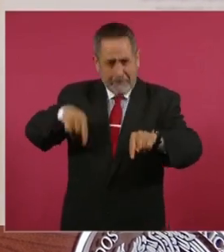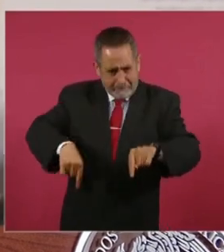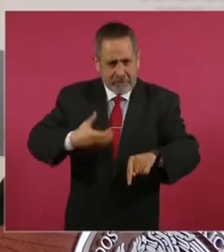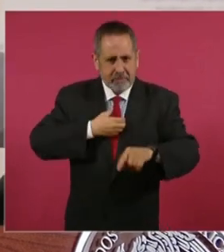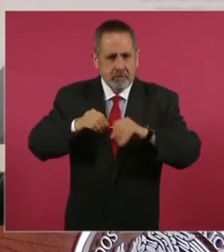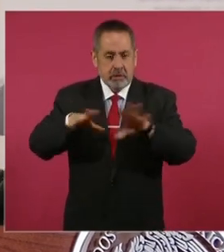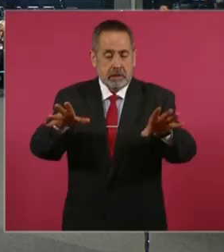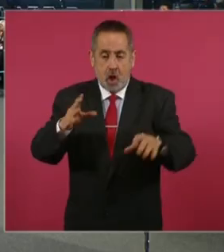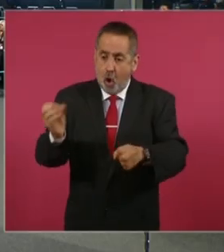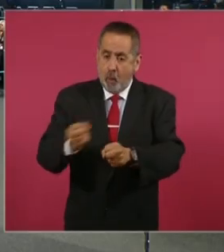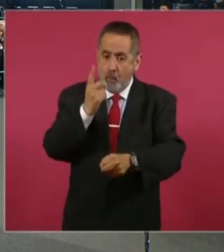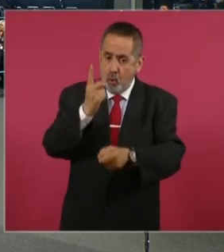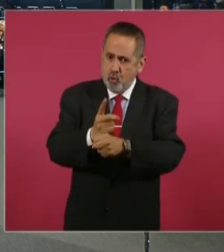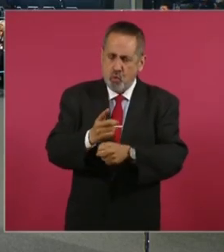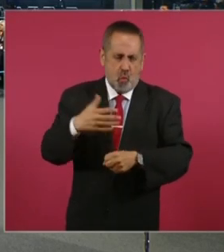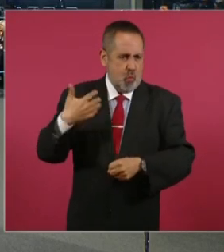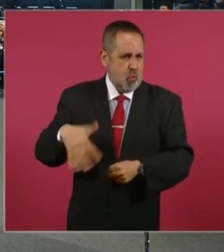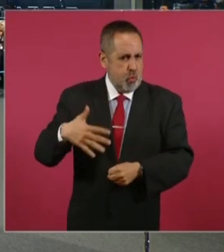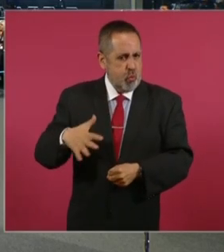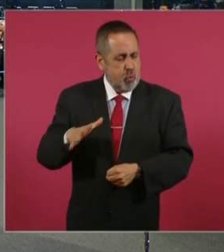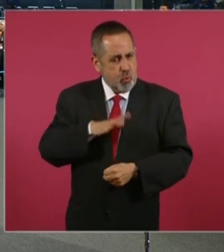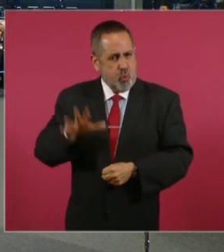es una oportunidad extraordinaria